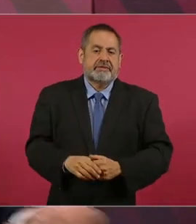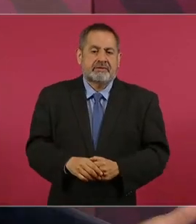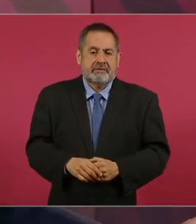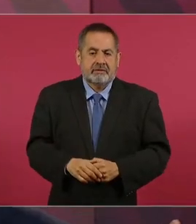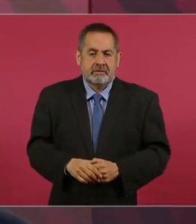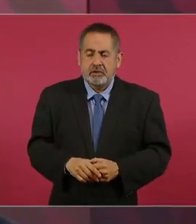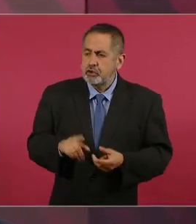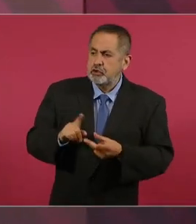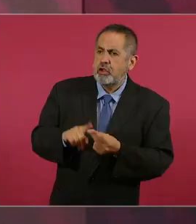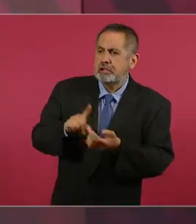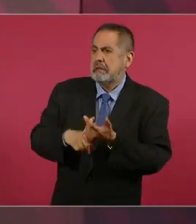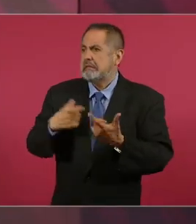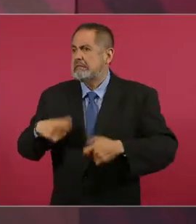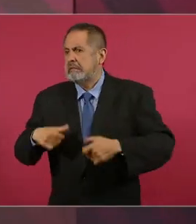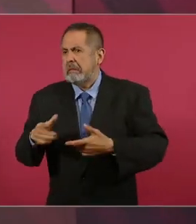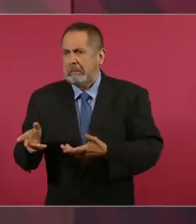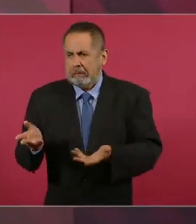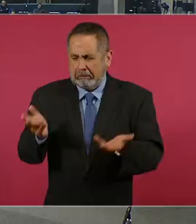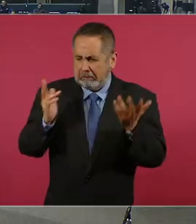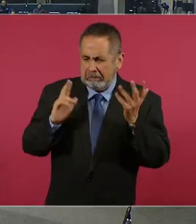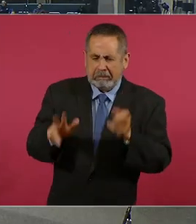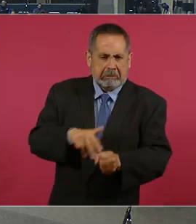¿Dónde está la riqueza